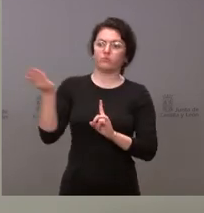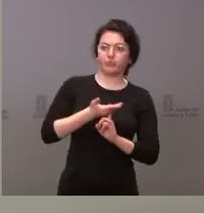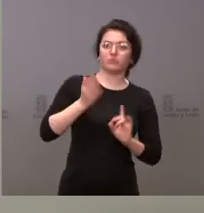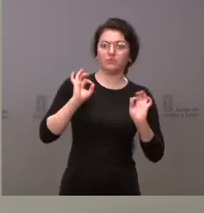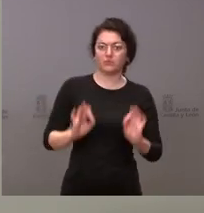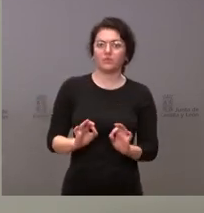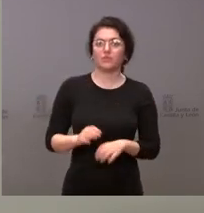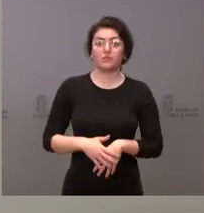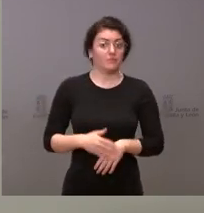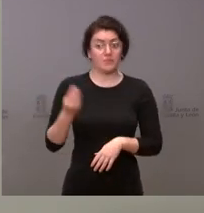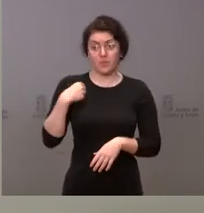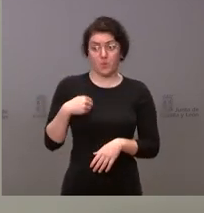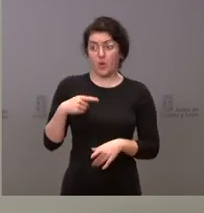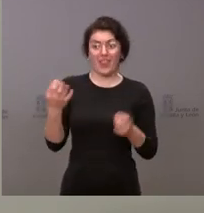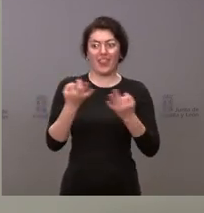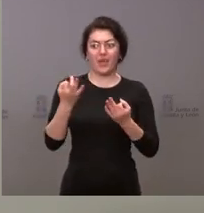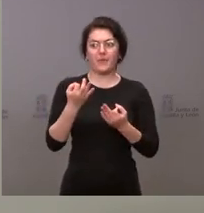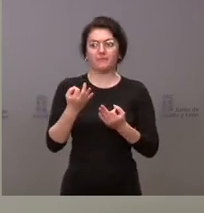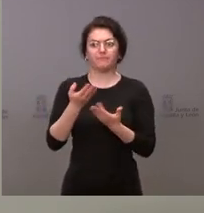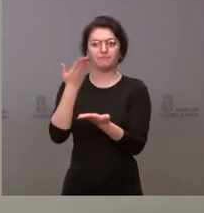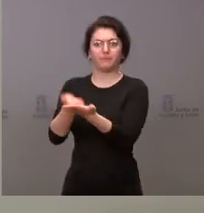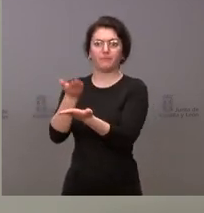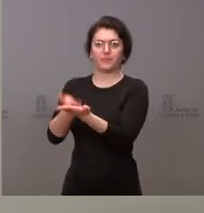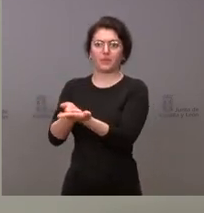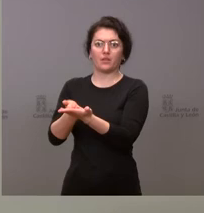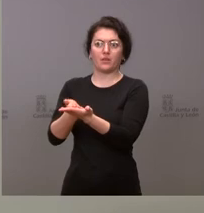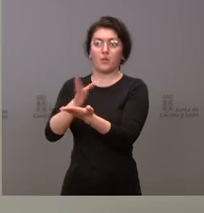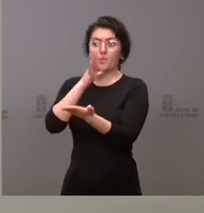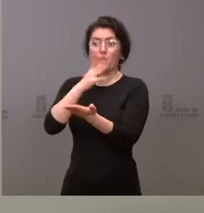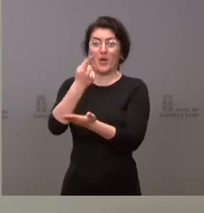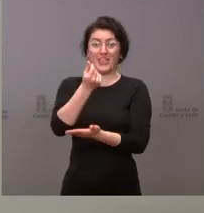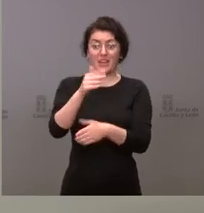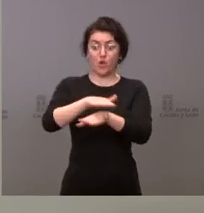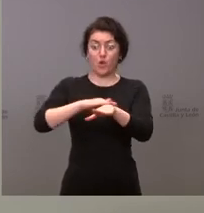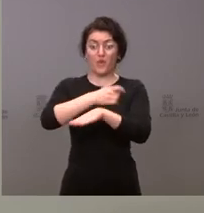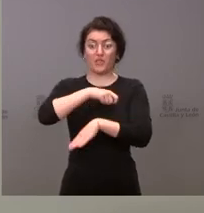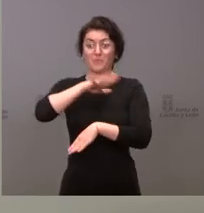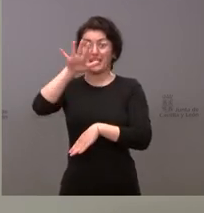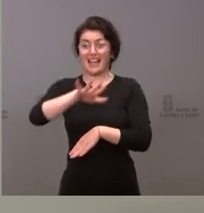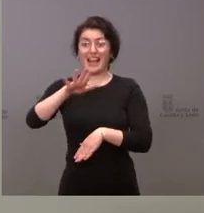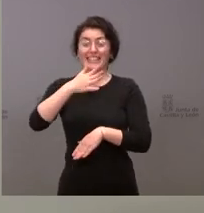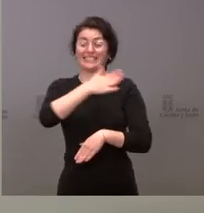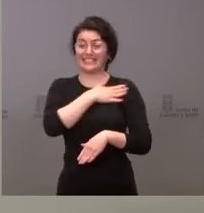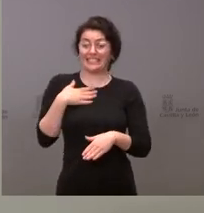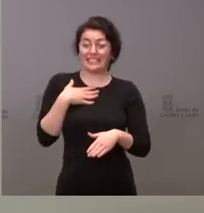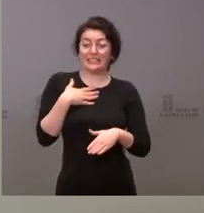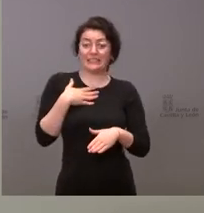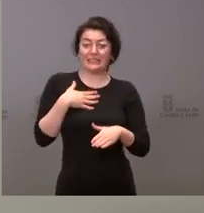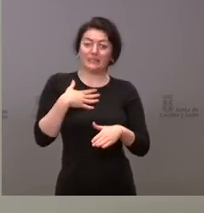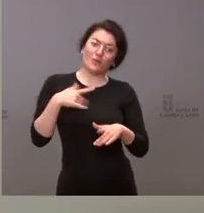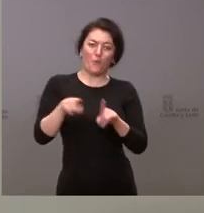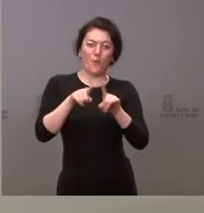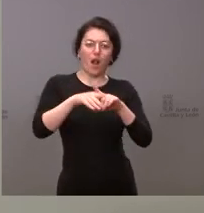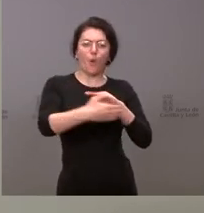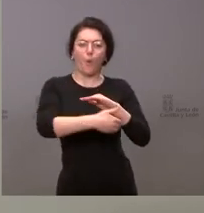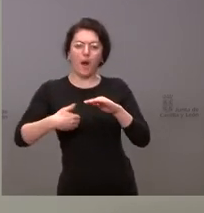para obtener este dinero que era de las personas de castilla y león' y que el gobierno se quería quedar para así y al final el tribunal supremo